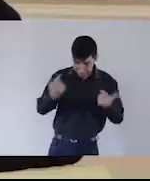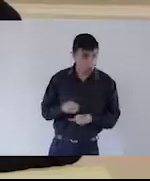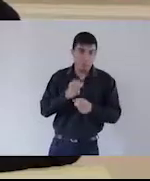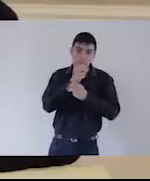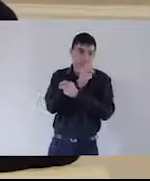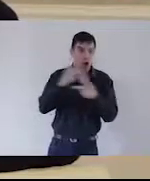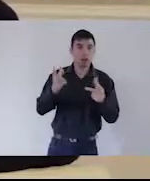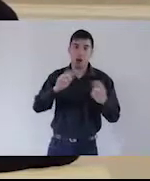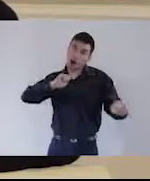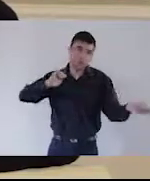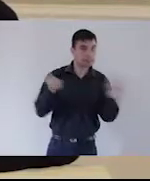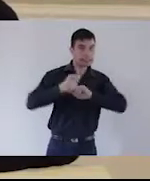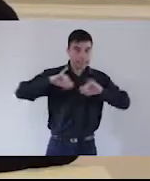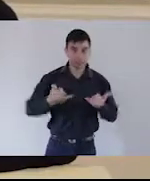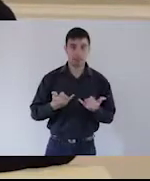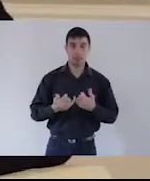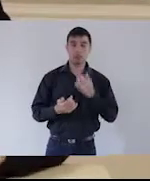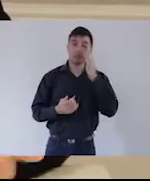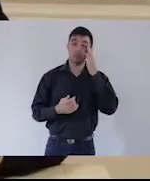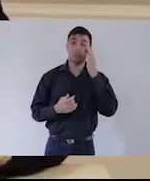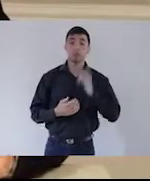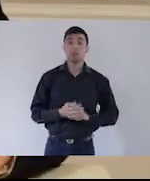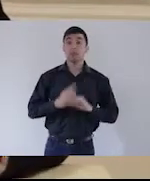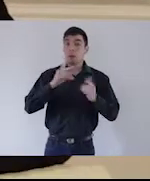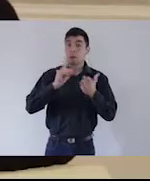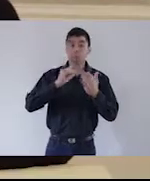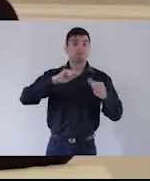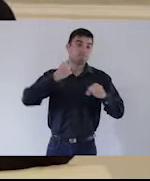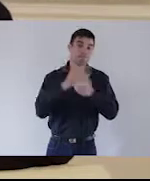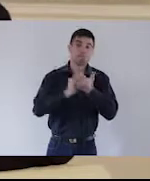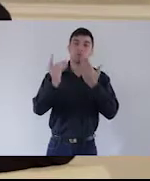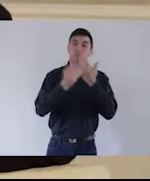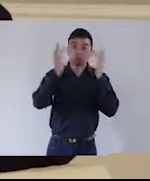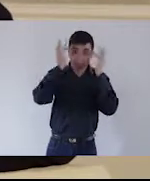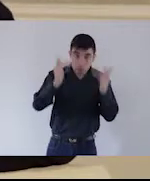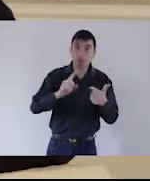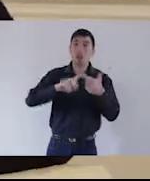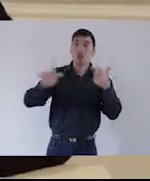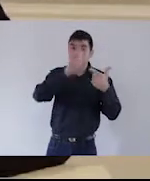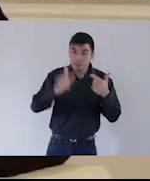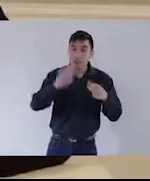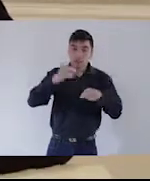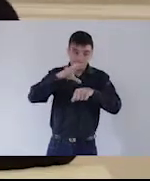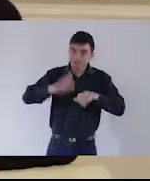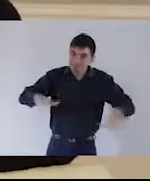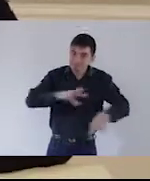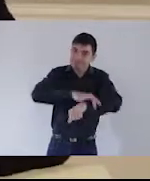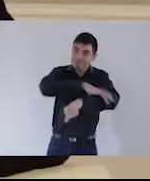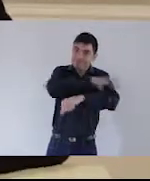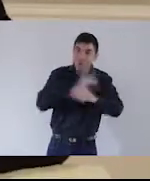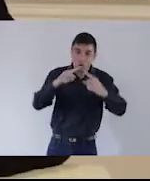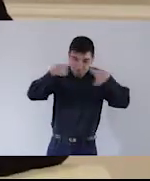los primeros proyectos son los que dije en educación elíseo el jardín de infantes la piscina pública